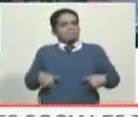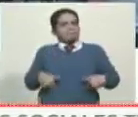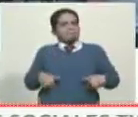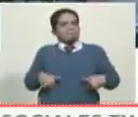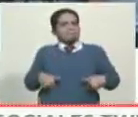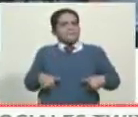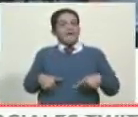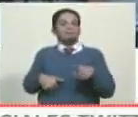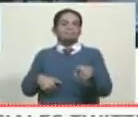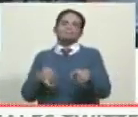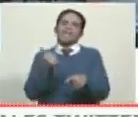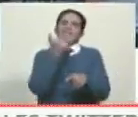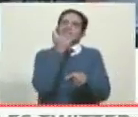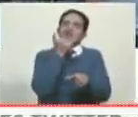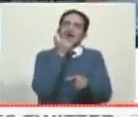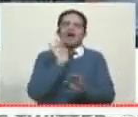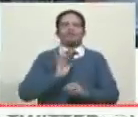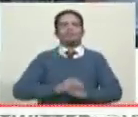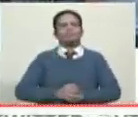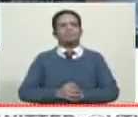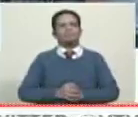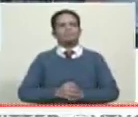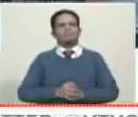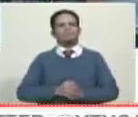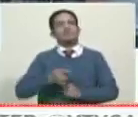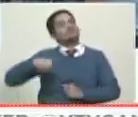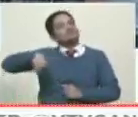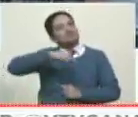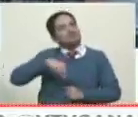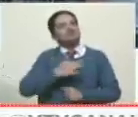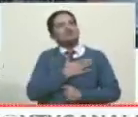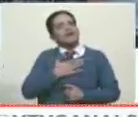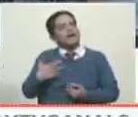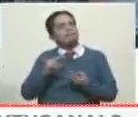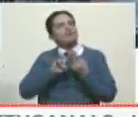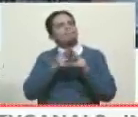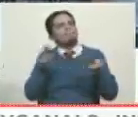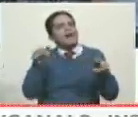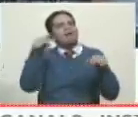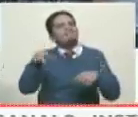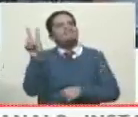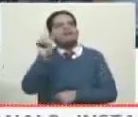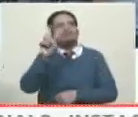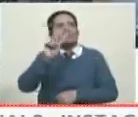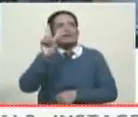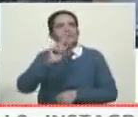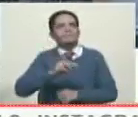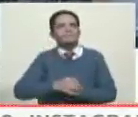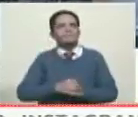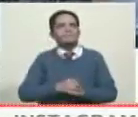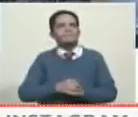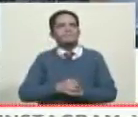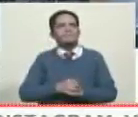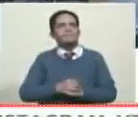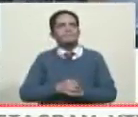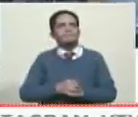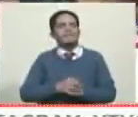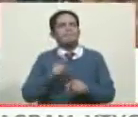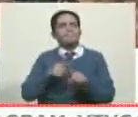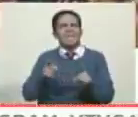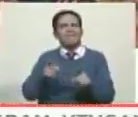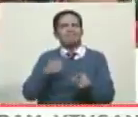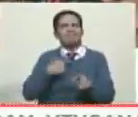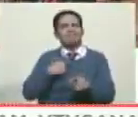absolutamente equivocados nosotros queremos la paz de este país pero dejamos el hace